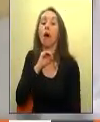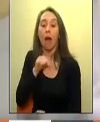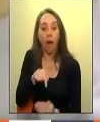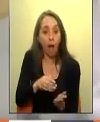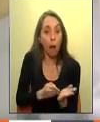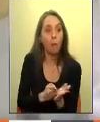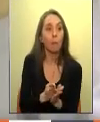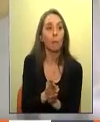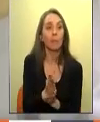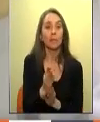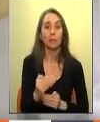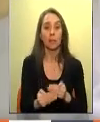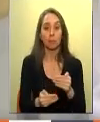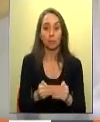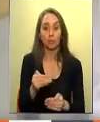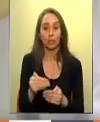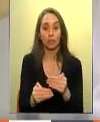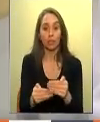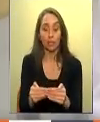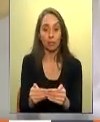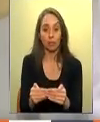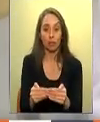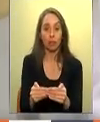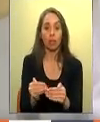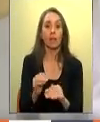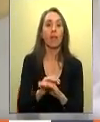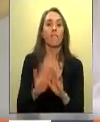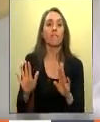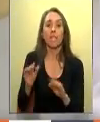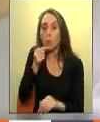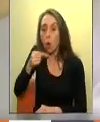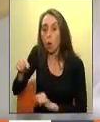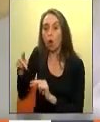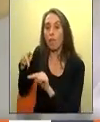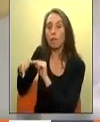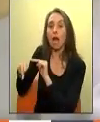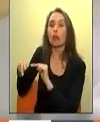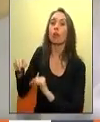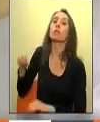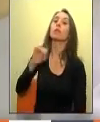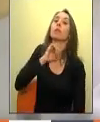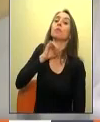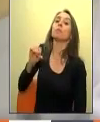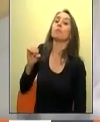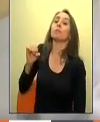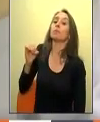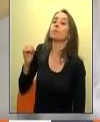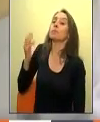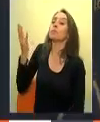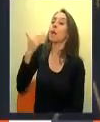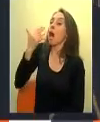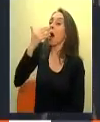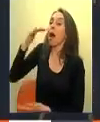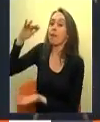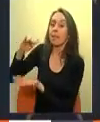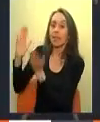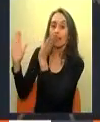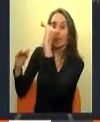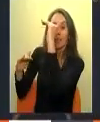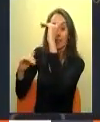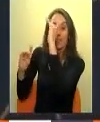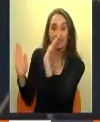proceso de salida de la ventilación mecánica, recuperándose en forma satisfactoria,